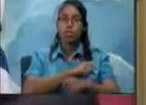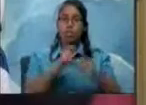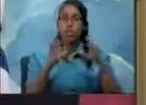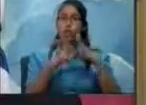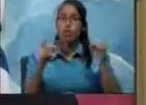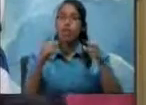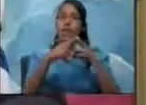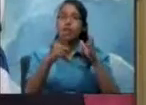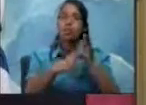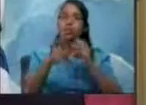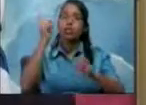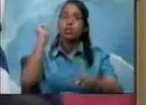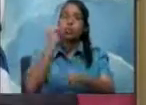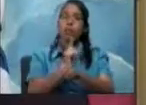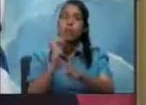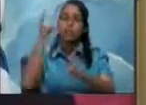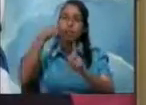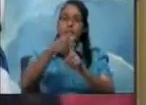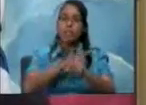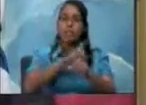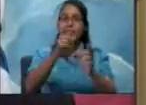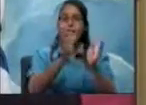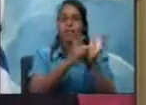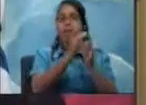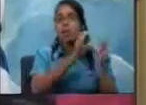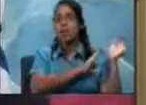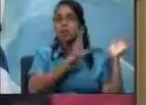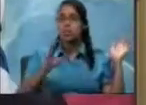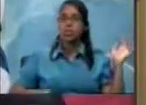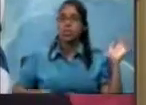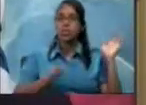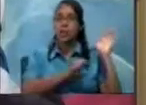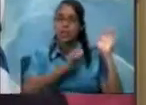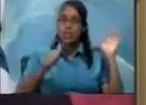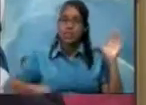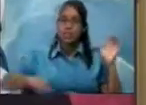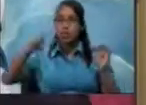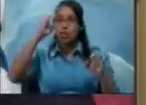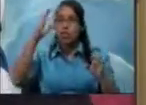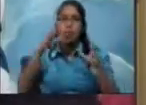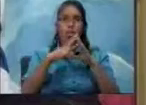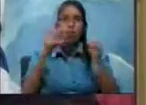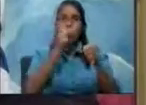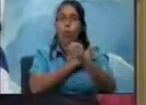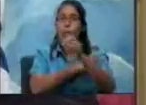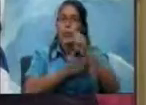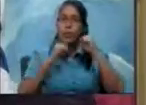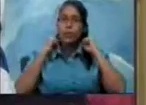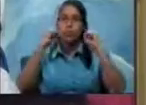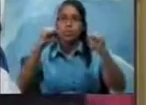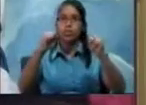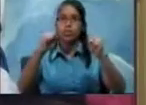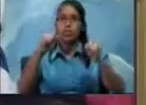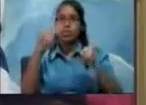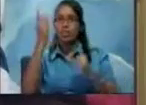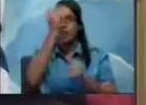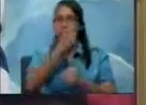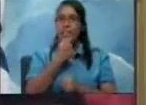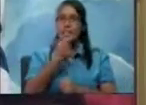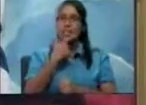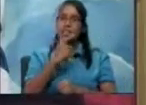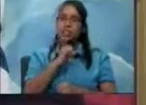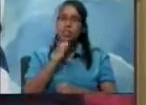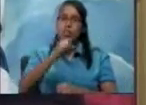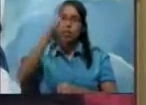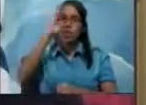cosas solamente a través de Jesucristo el señor Dios Todopoderoso Qué lindo es Dios